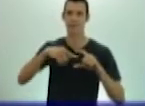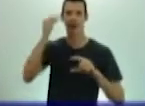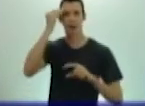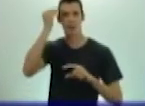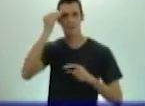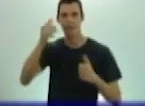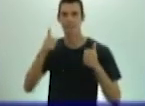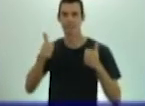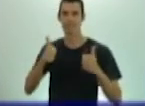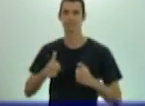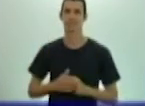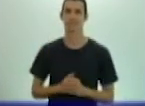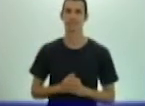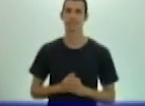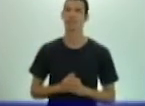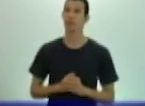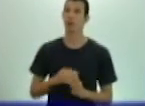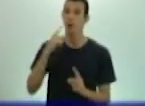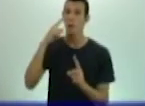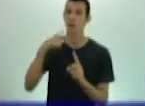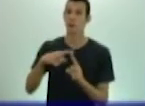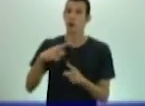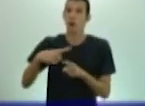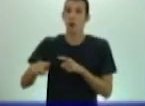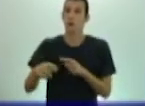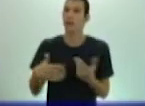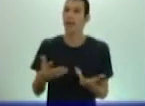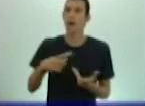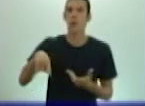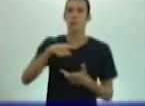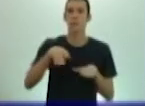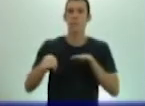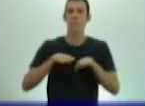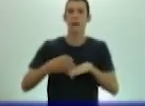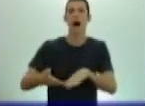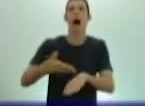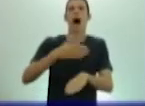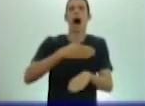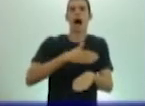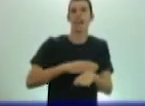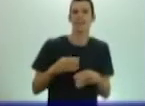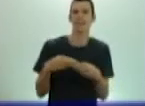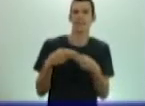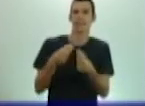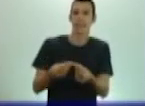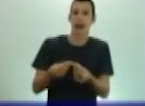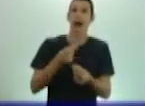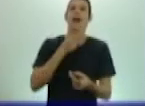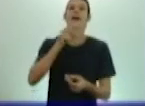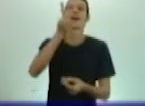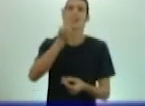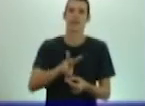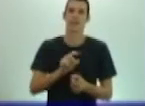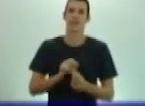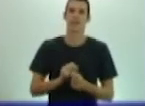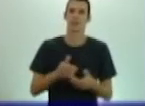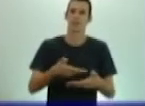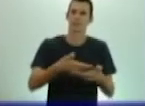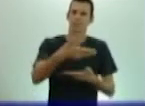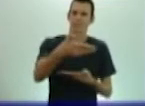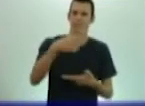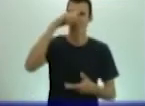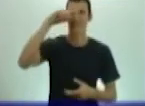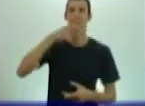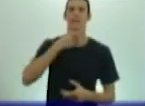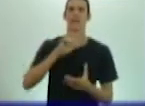enfrentamiento al ejercicio final de la asignatura, que es un seminario integrador. Por tanto, estos contenidos constituyen, sin lugar a dudas, objetivos fundamentales para